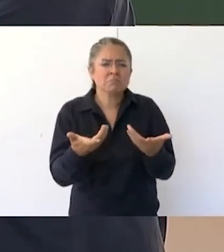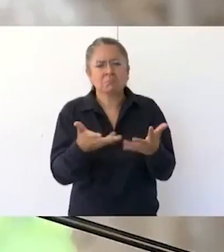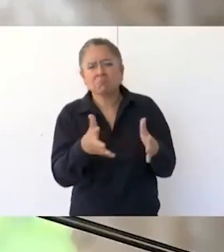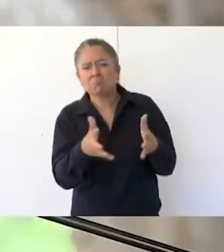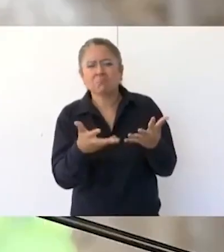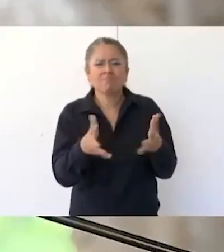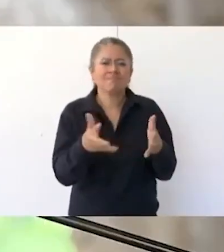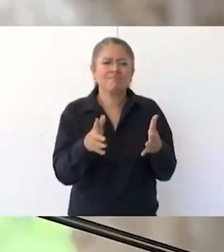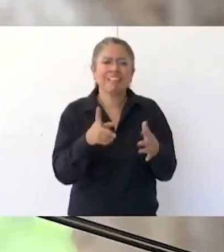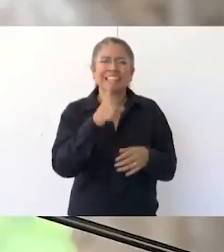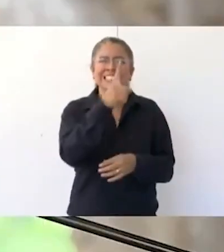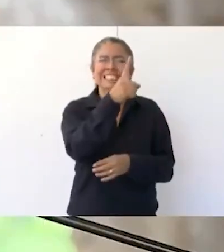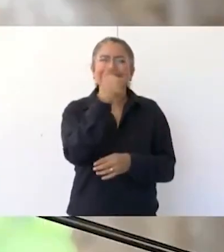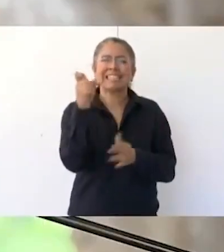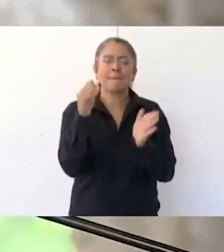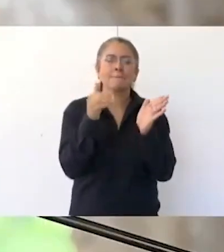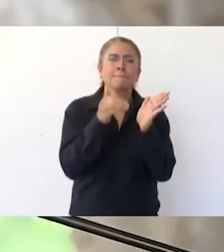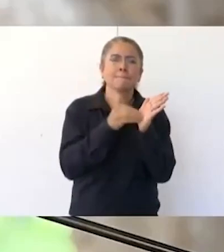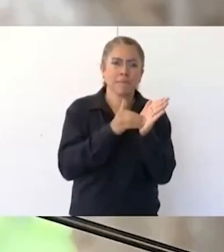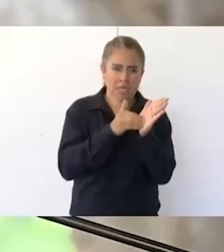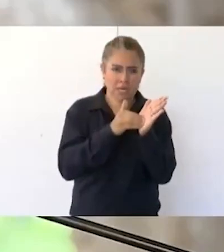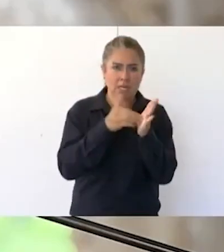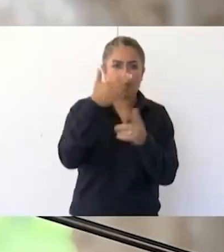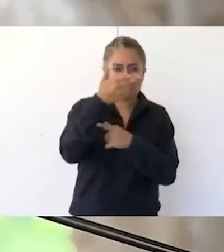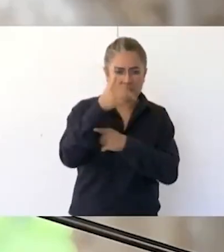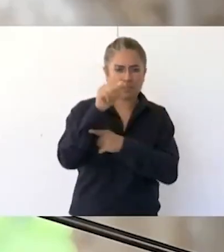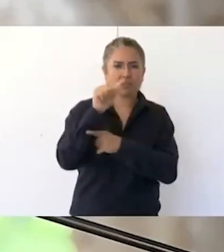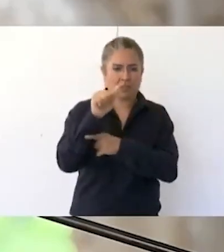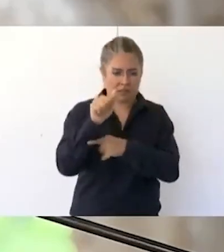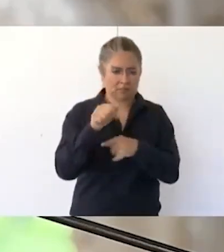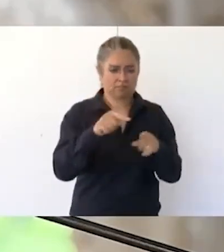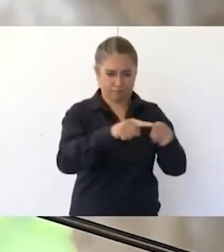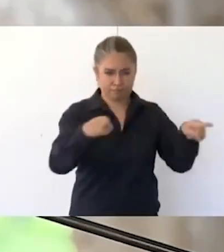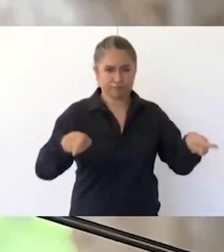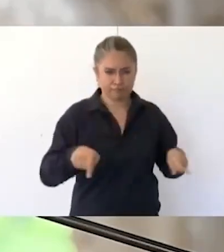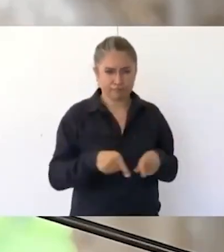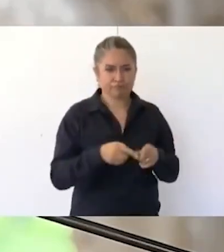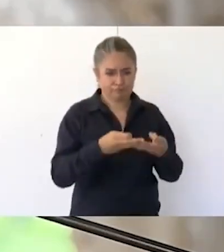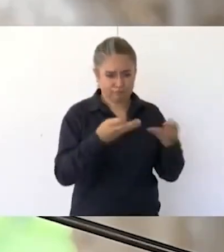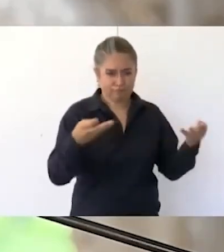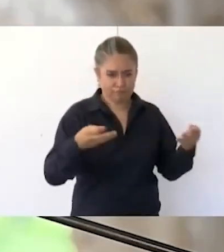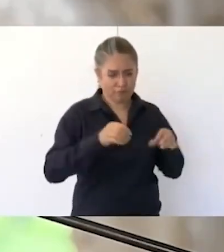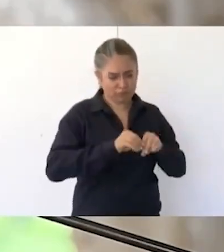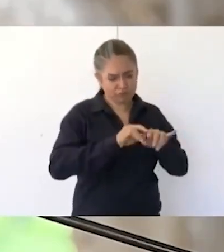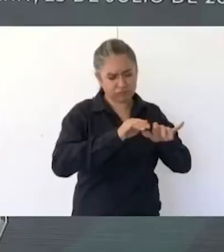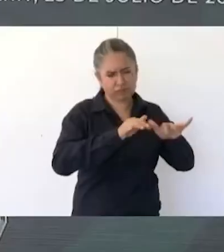alrededor de 100.000 hectáreas de riego. Eso es lo que quiero entregar,